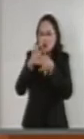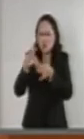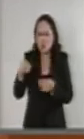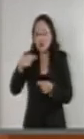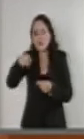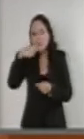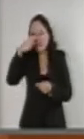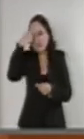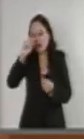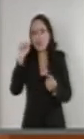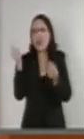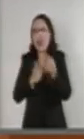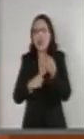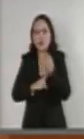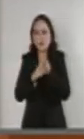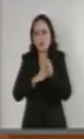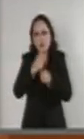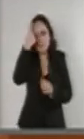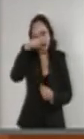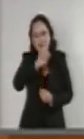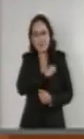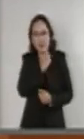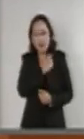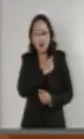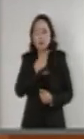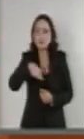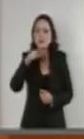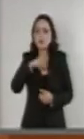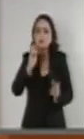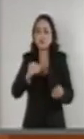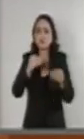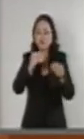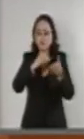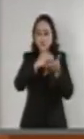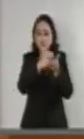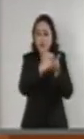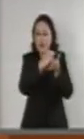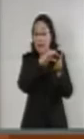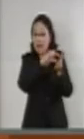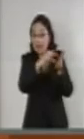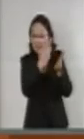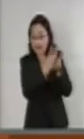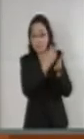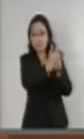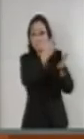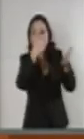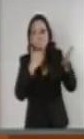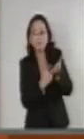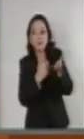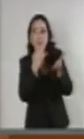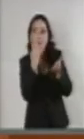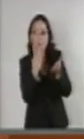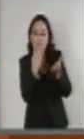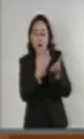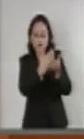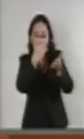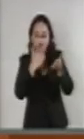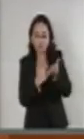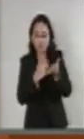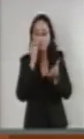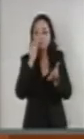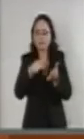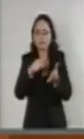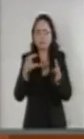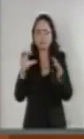problema para la salud pública, se envíe a la ubicación cuarta, que daría